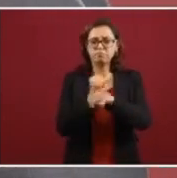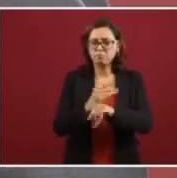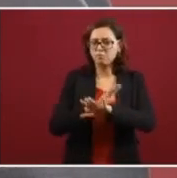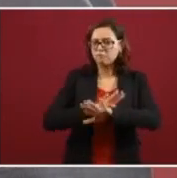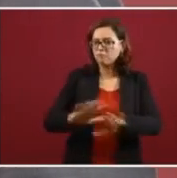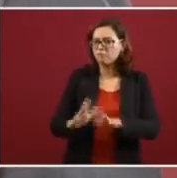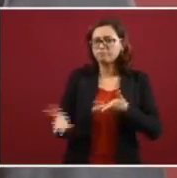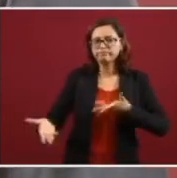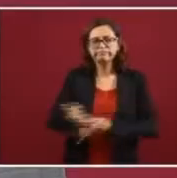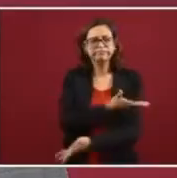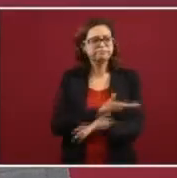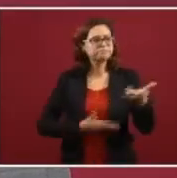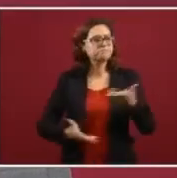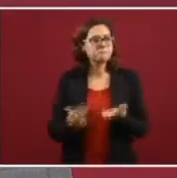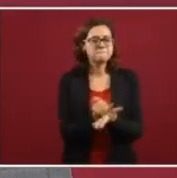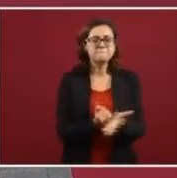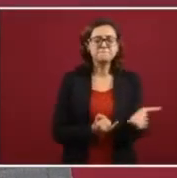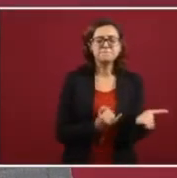tomando decisiones